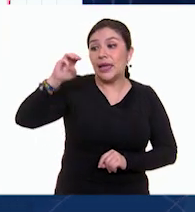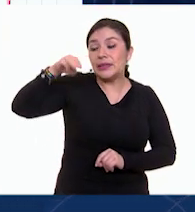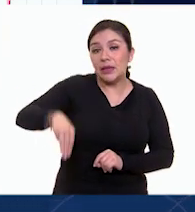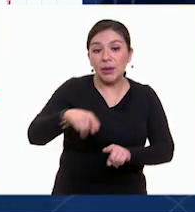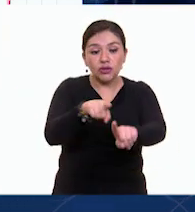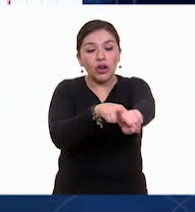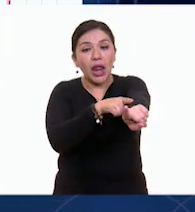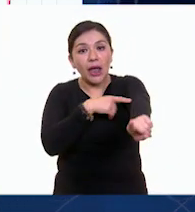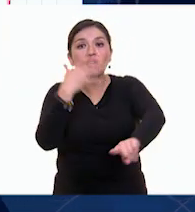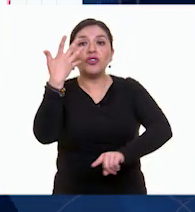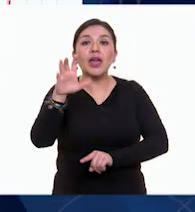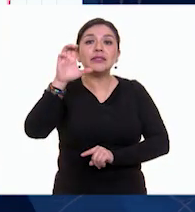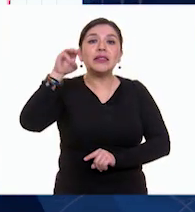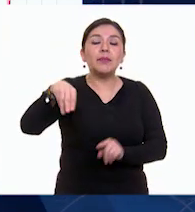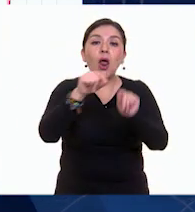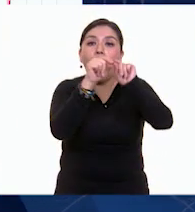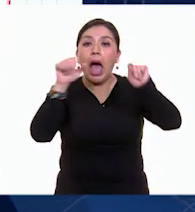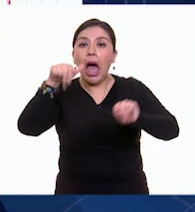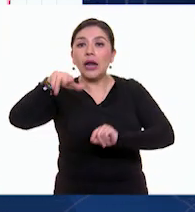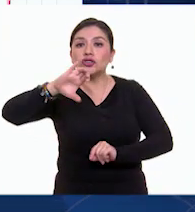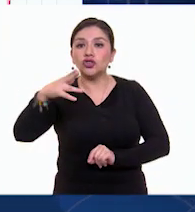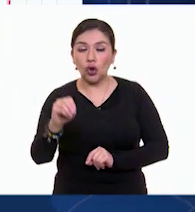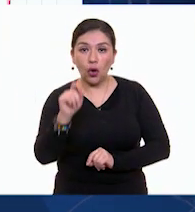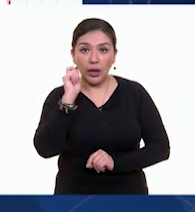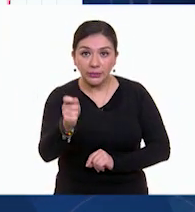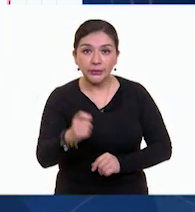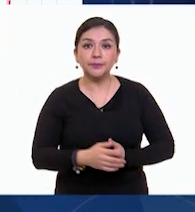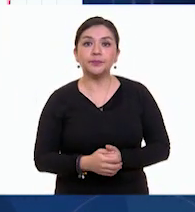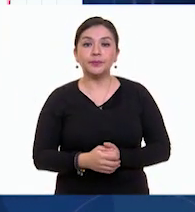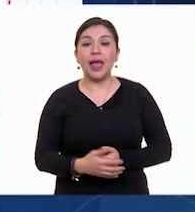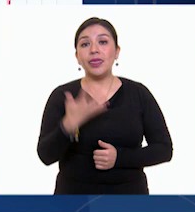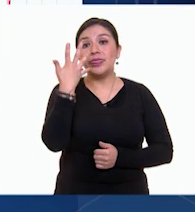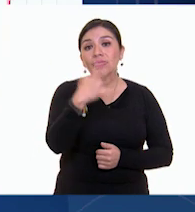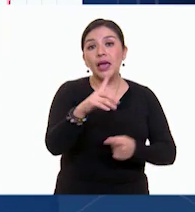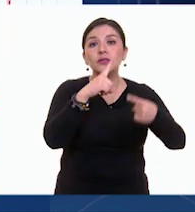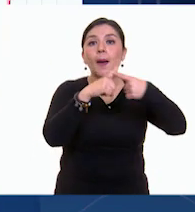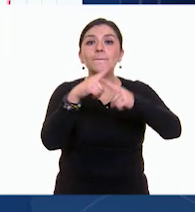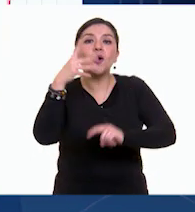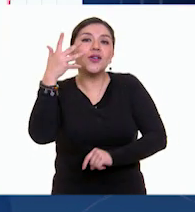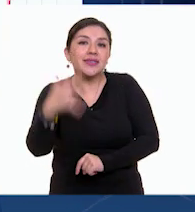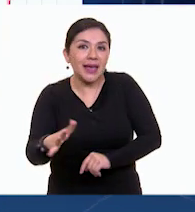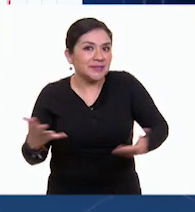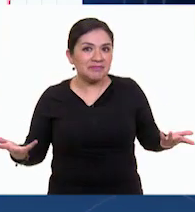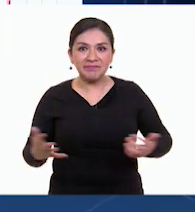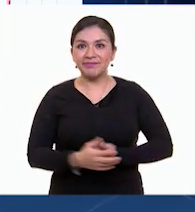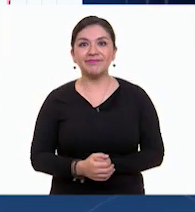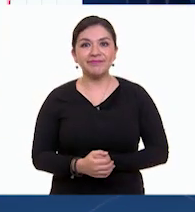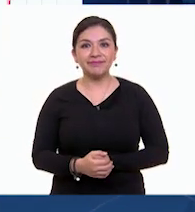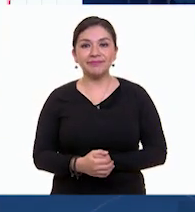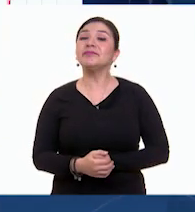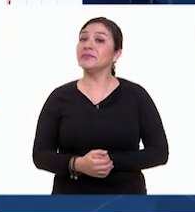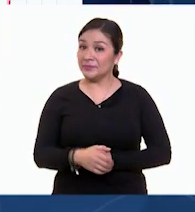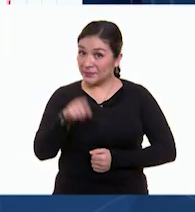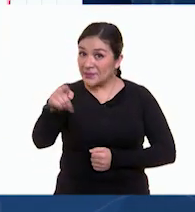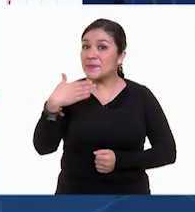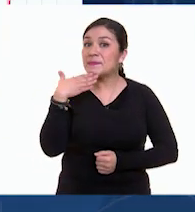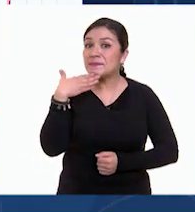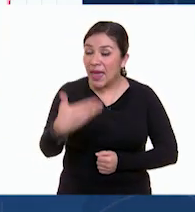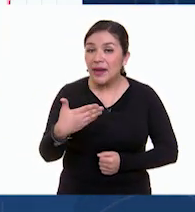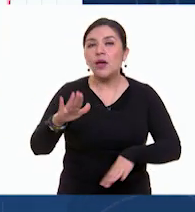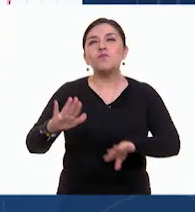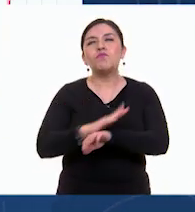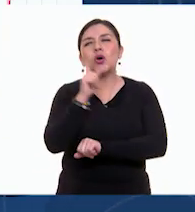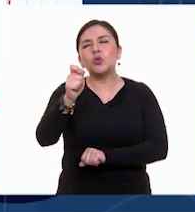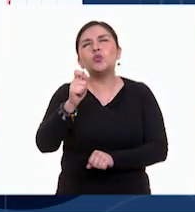de largo y 10 centímetros de ancho, es decir, 10 por 10. Así es, porque